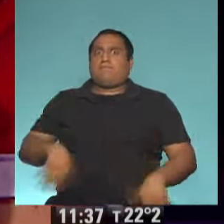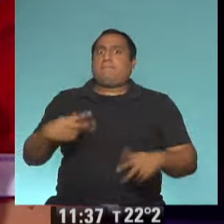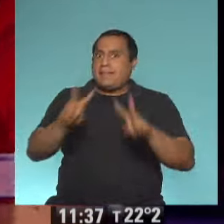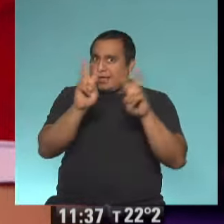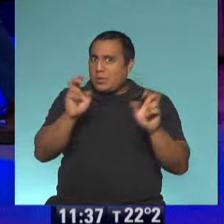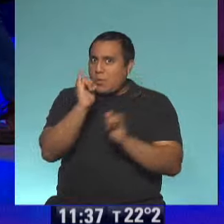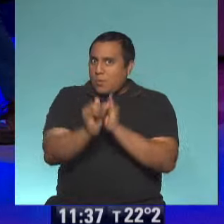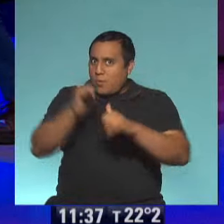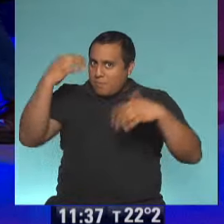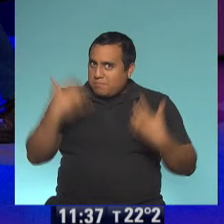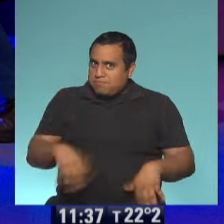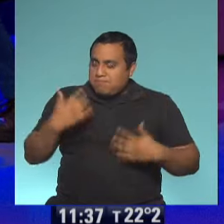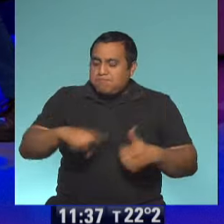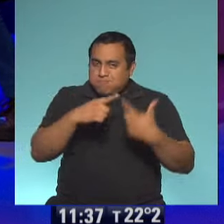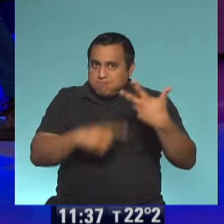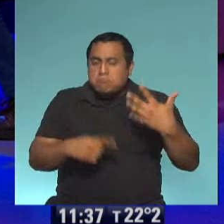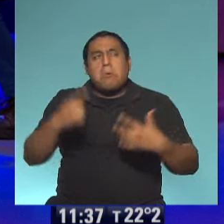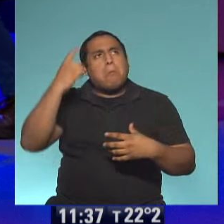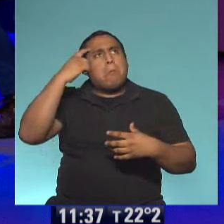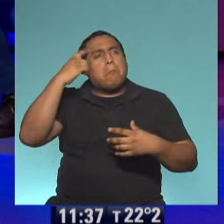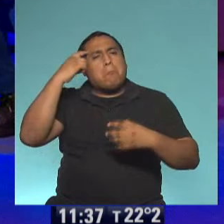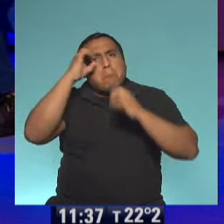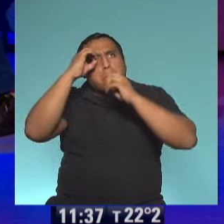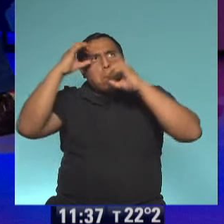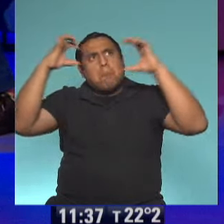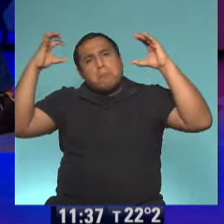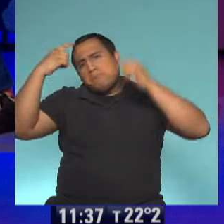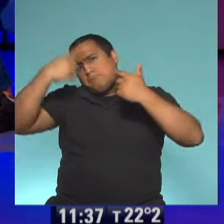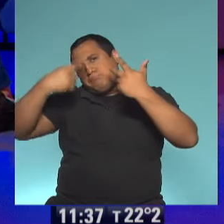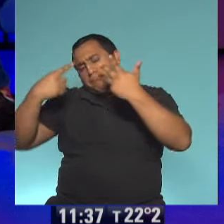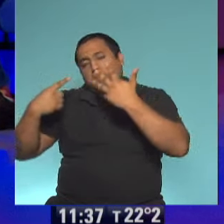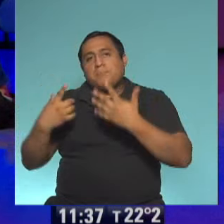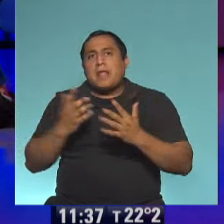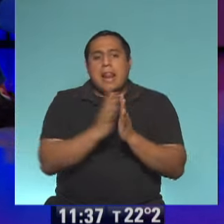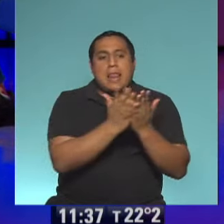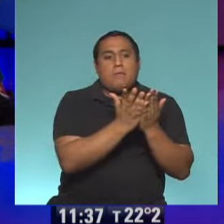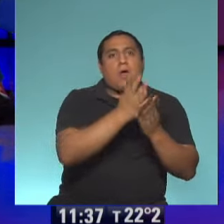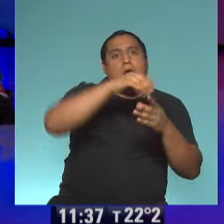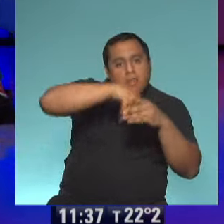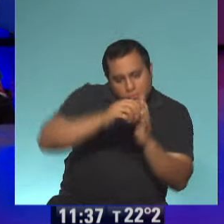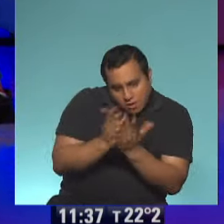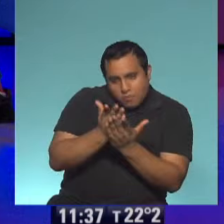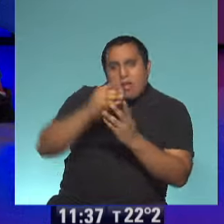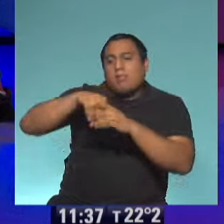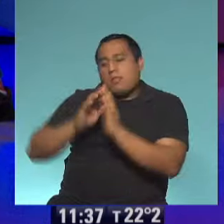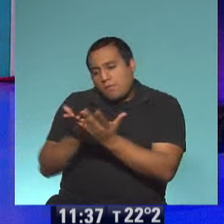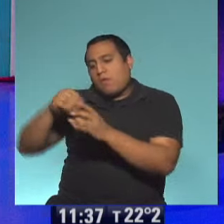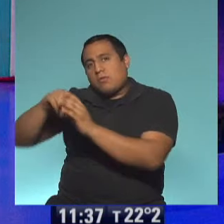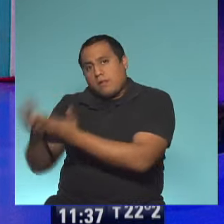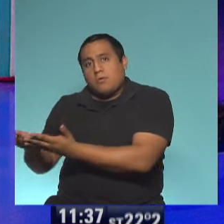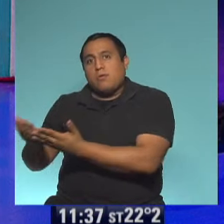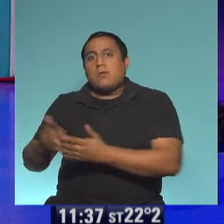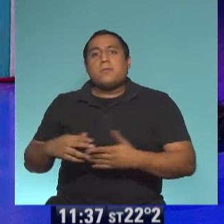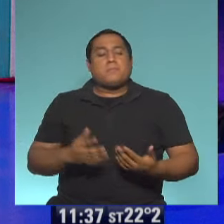bastantes cosas, ¿no? Que nos podemos empezar a imaginar de algo adentro de algo, me da la sensación. Como